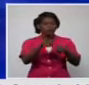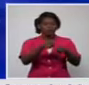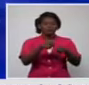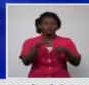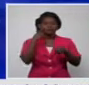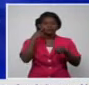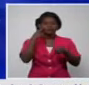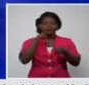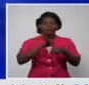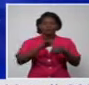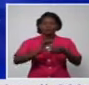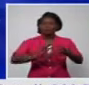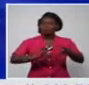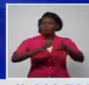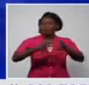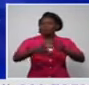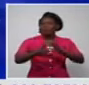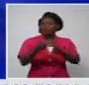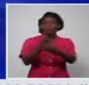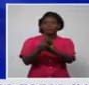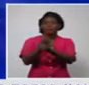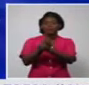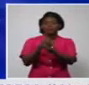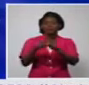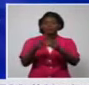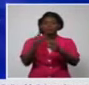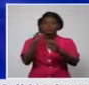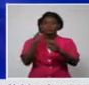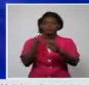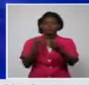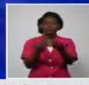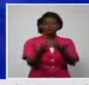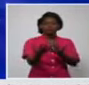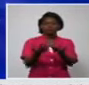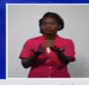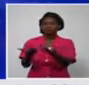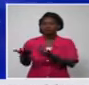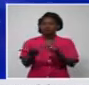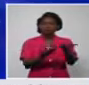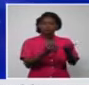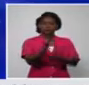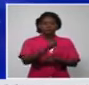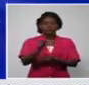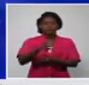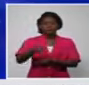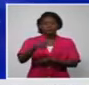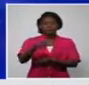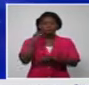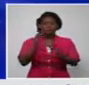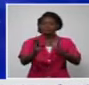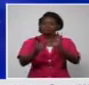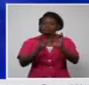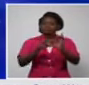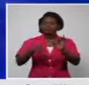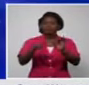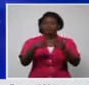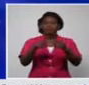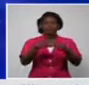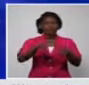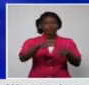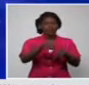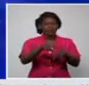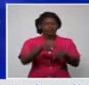tránsito para muchas actividades, hay un movimiento importante de personas, pero es un territorio que ha sabido enfrentar